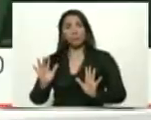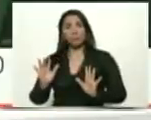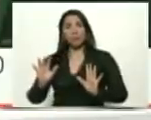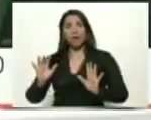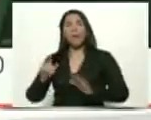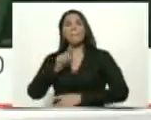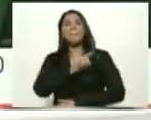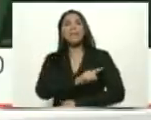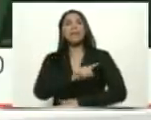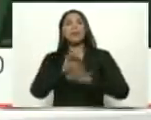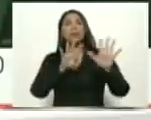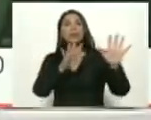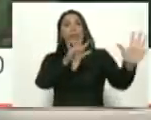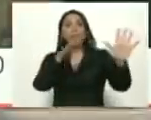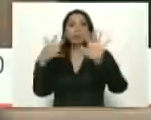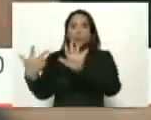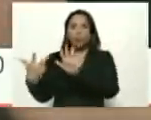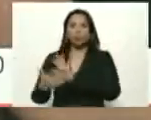1918...